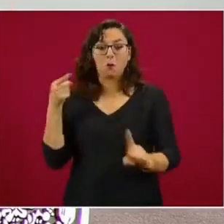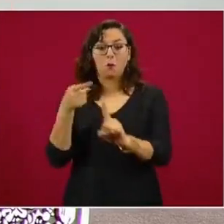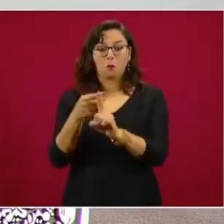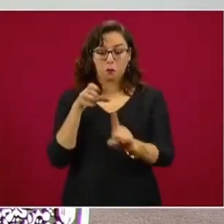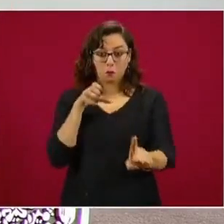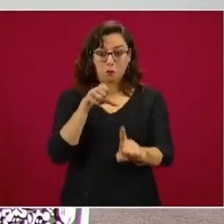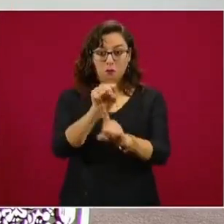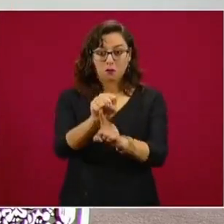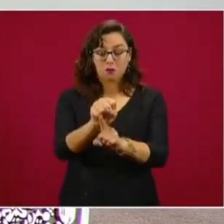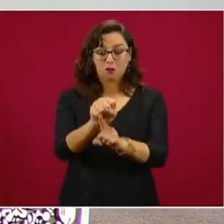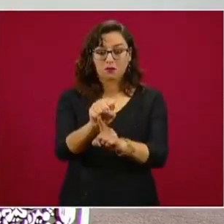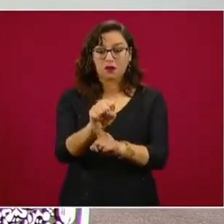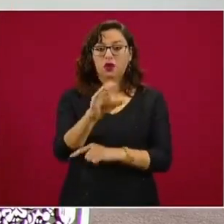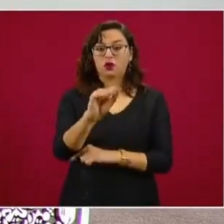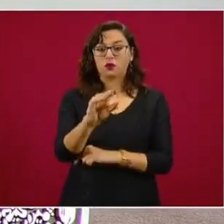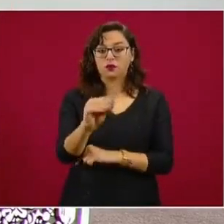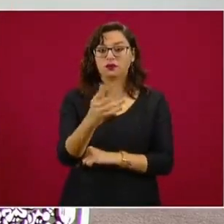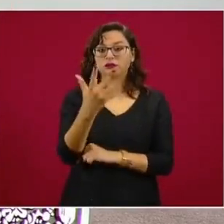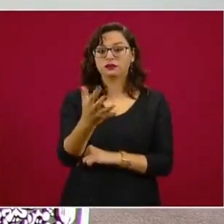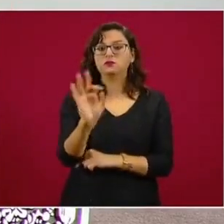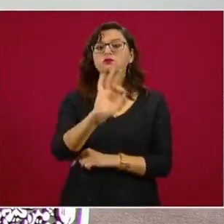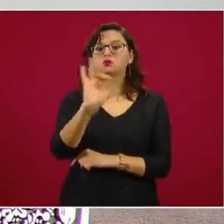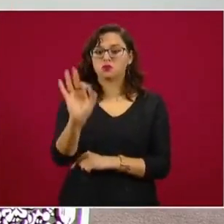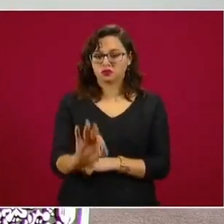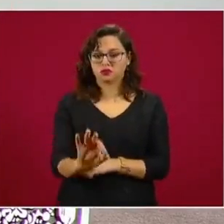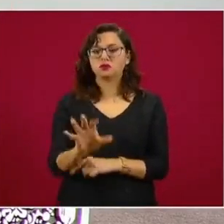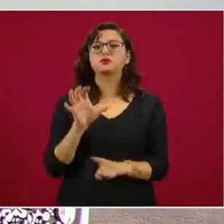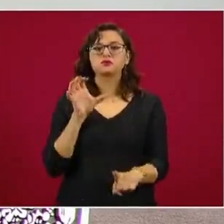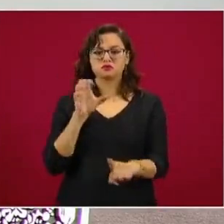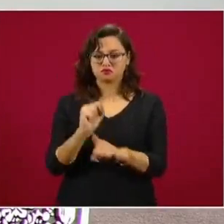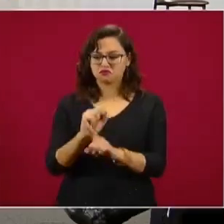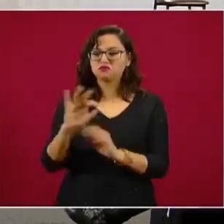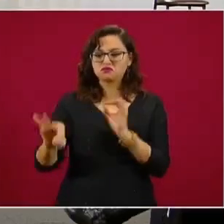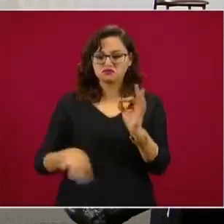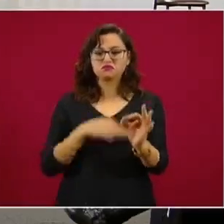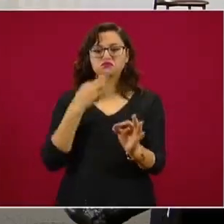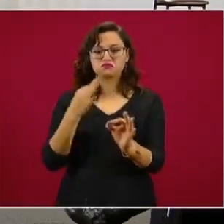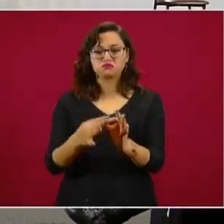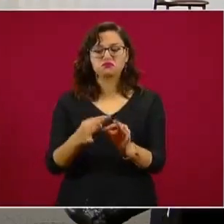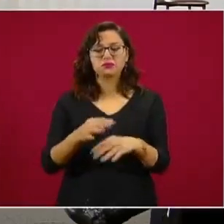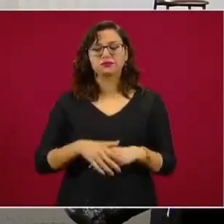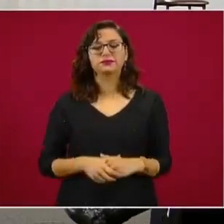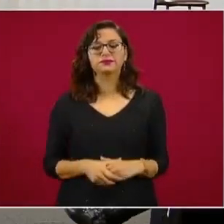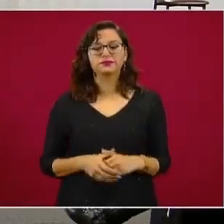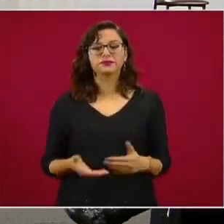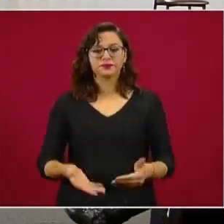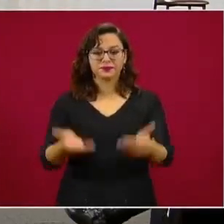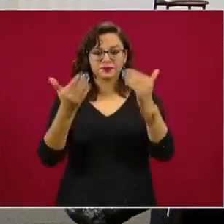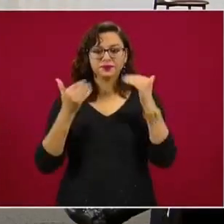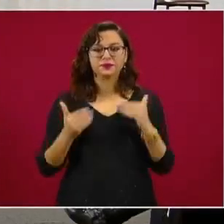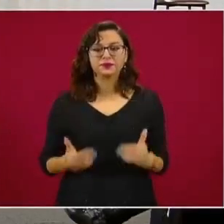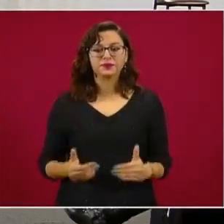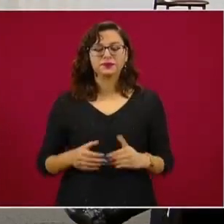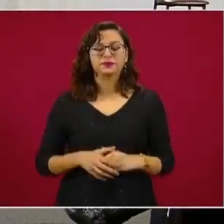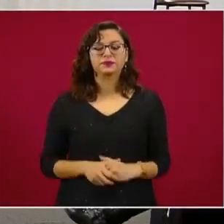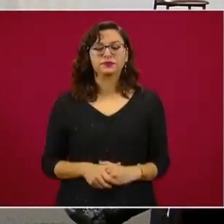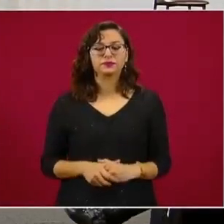objetivo, es el 95% del nivel de cumplimiento. La que sigue, por favor.